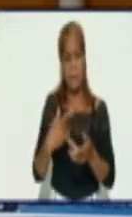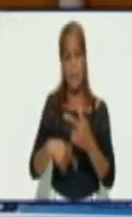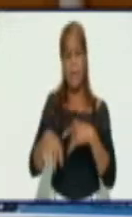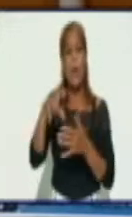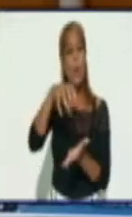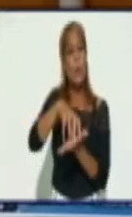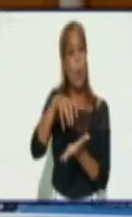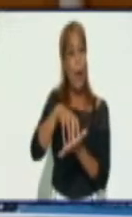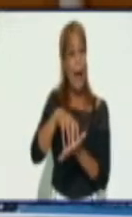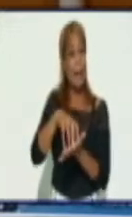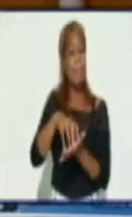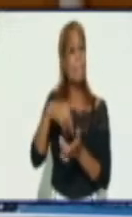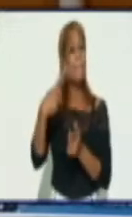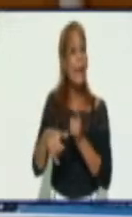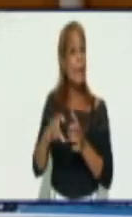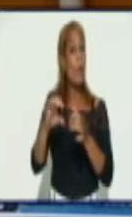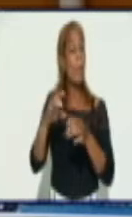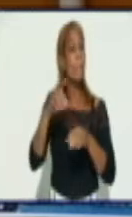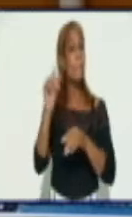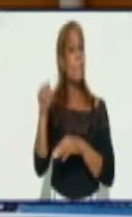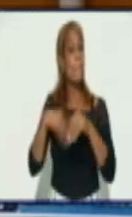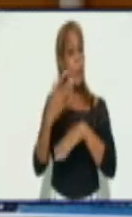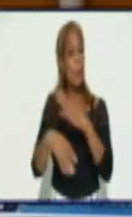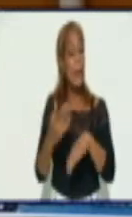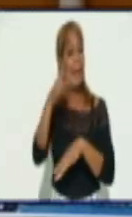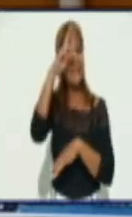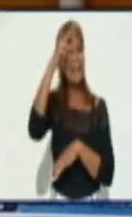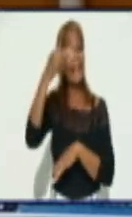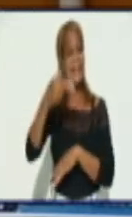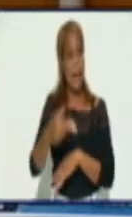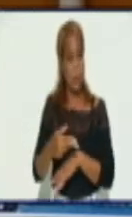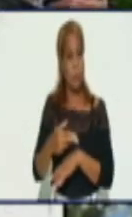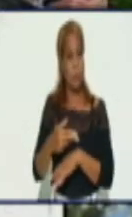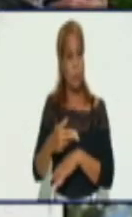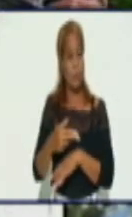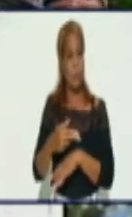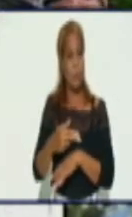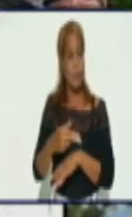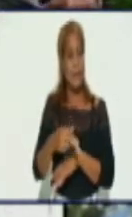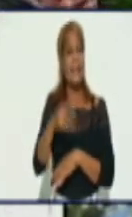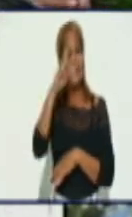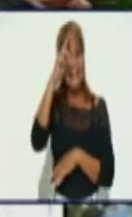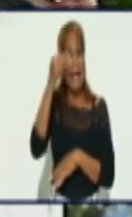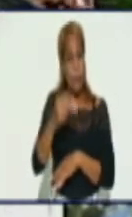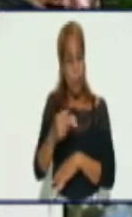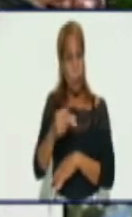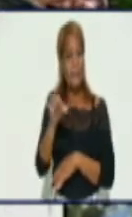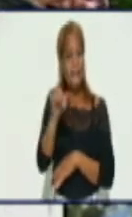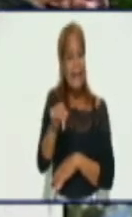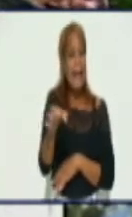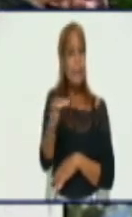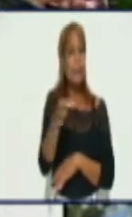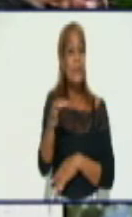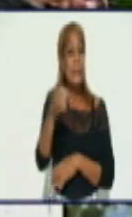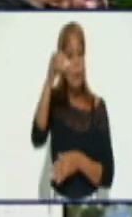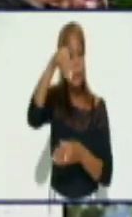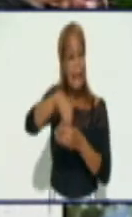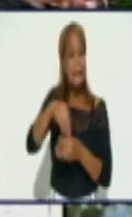el caso que sean solicitudes por problema de salud salud del municipio dictamina con criterio médico si es necesario no